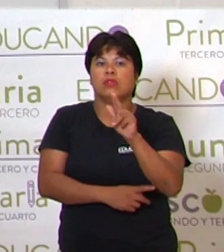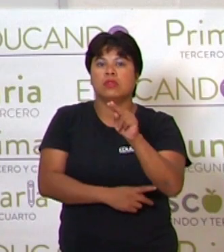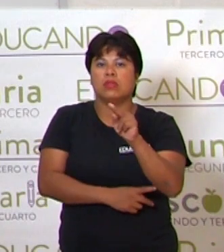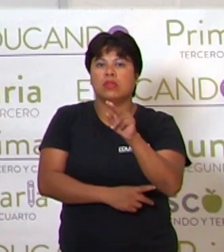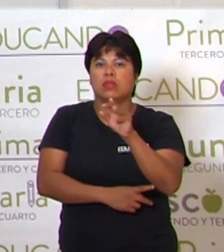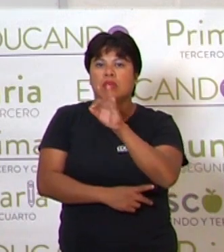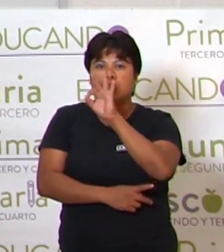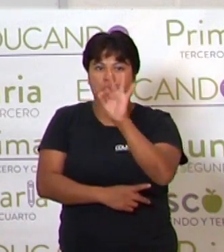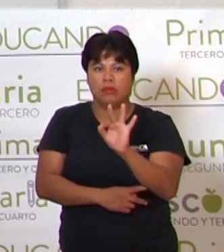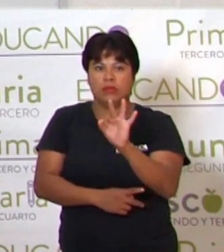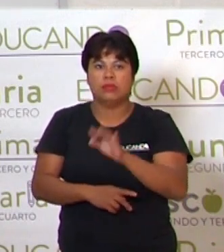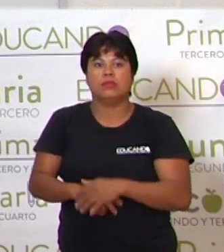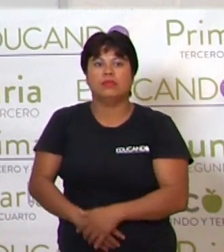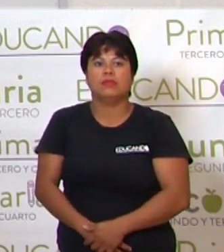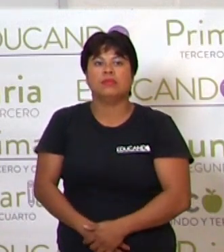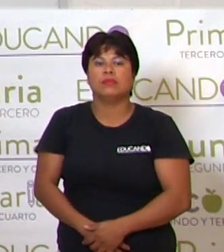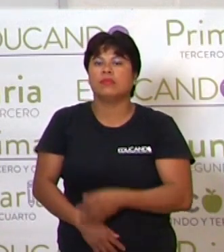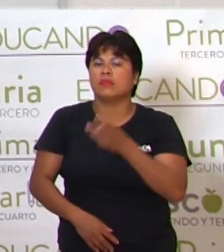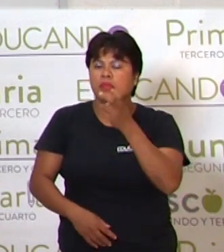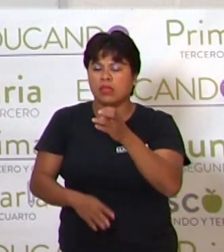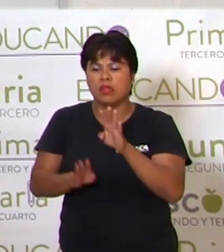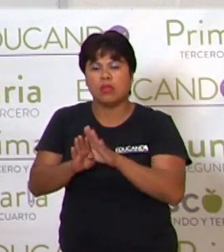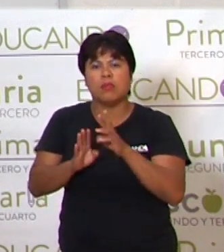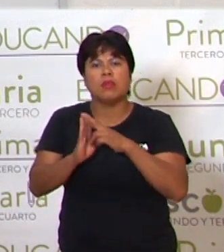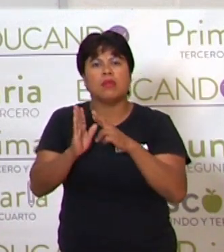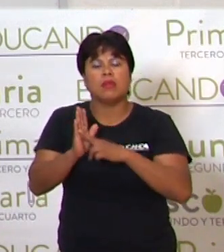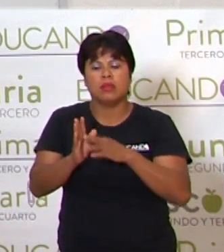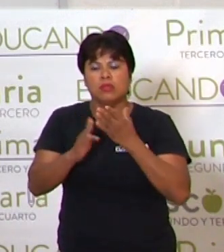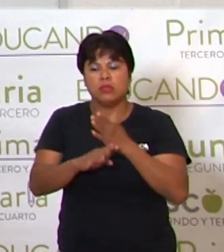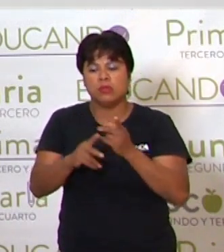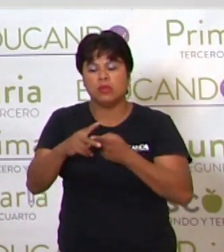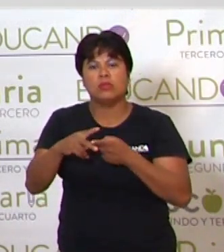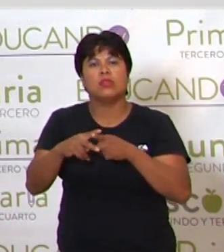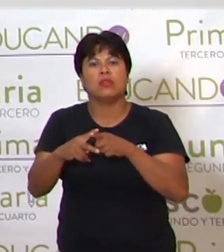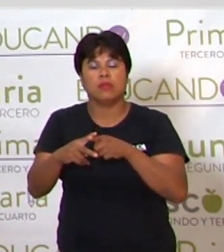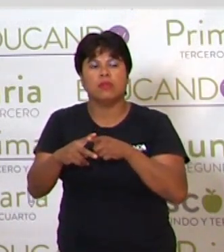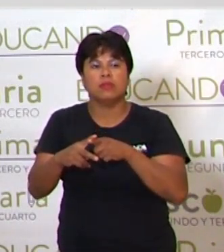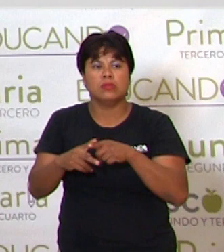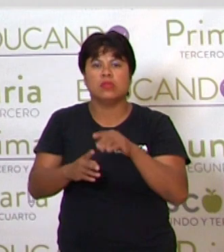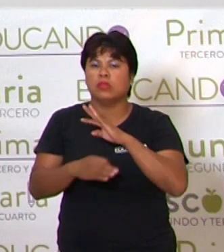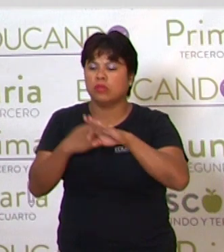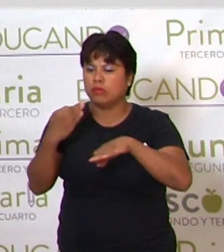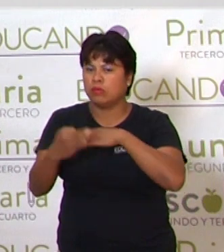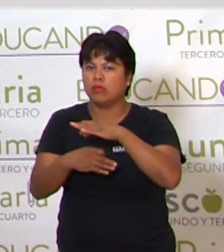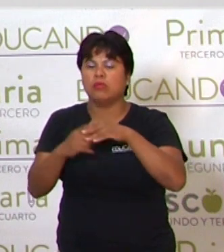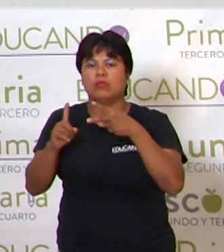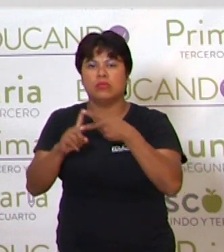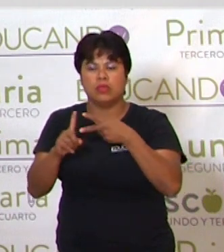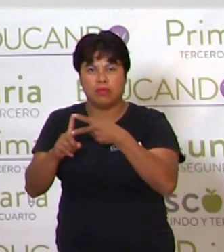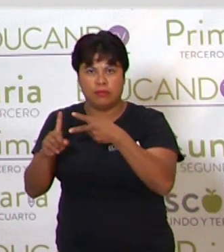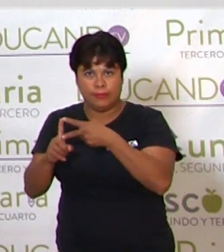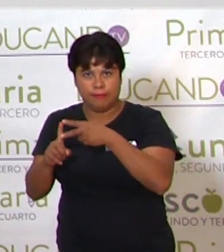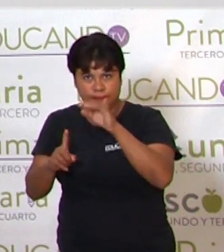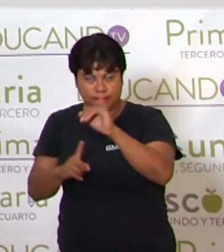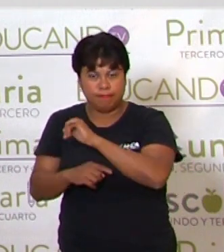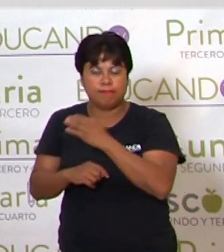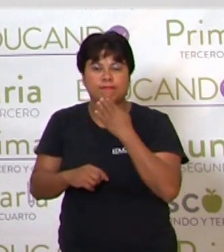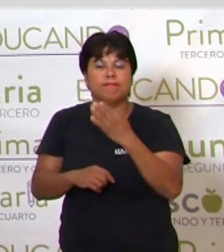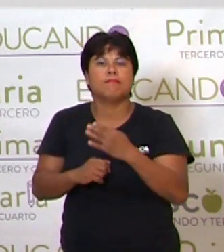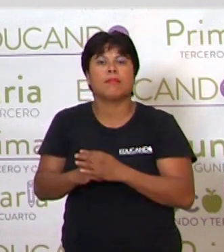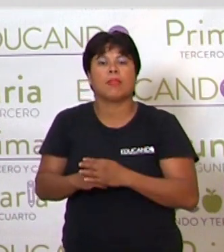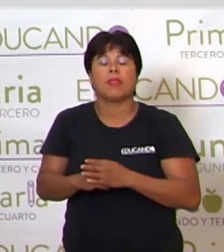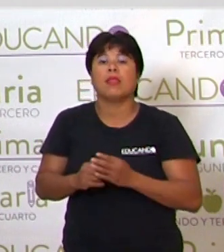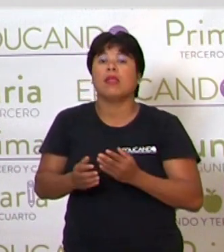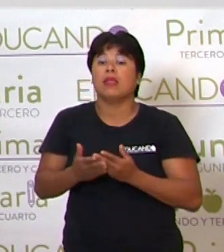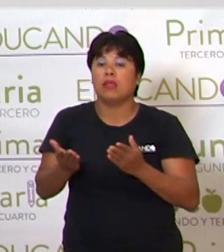180 grados. Y esa es una regla para los ángulos de todos los triángulos, ¿sí? Bien,